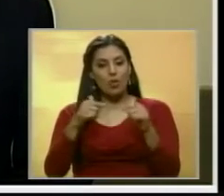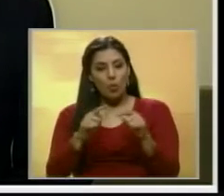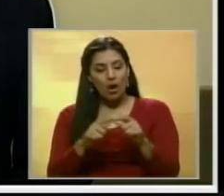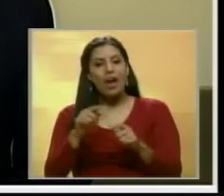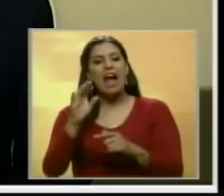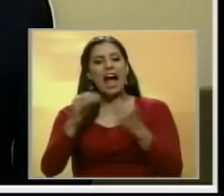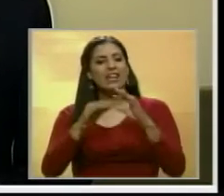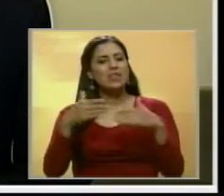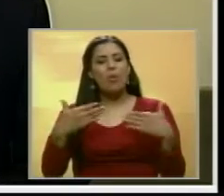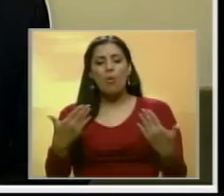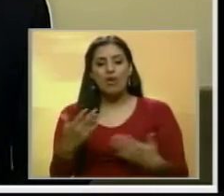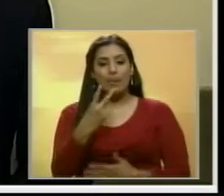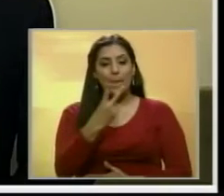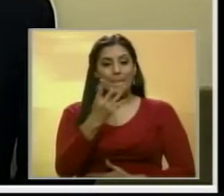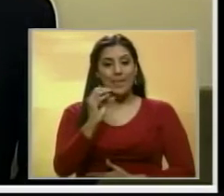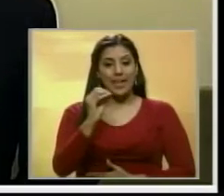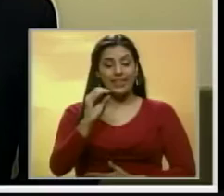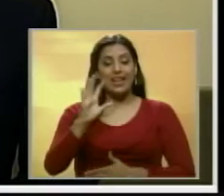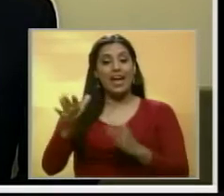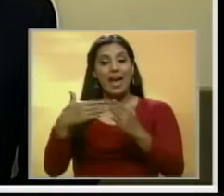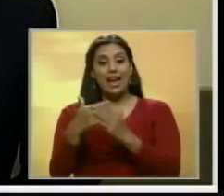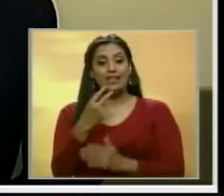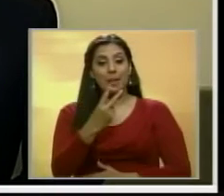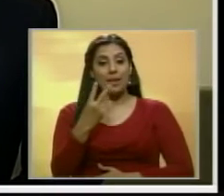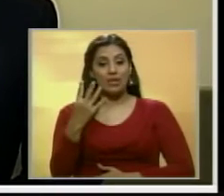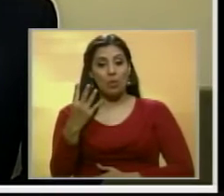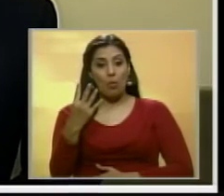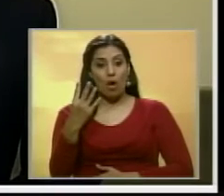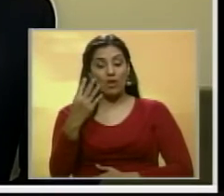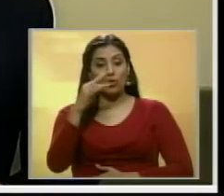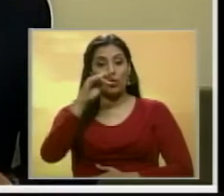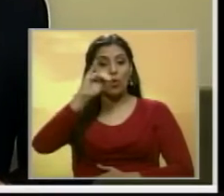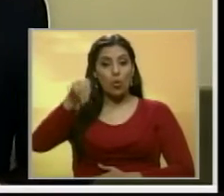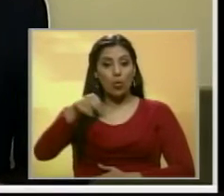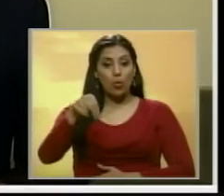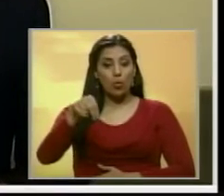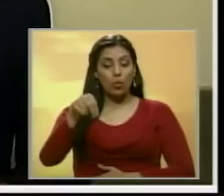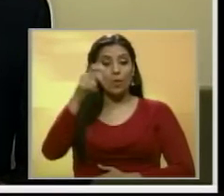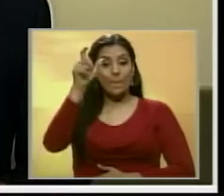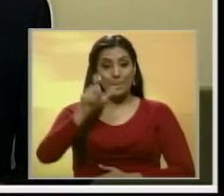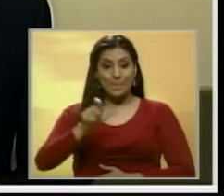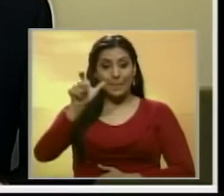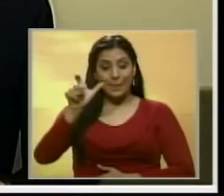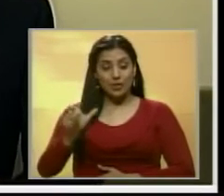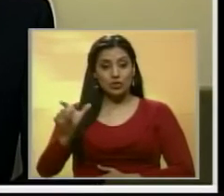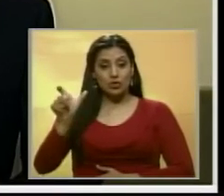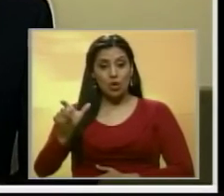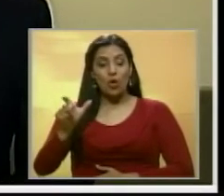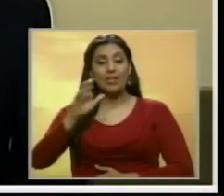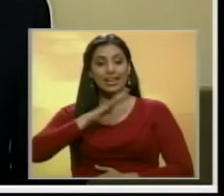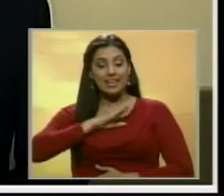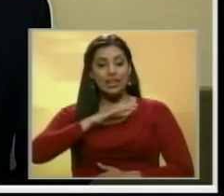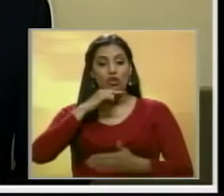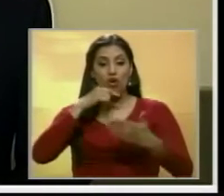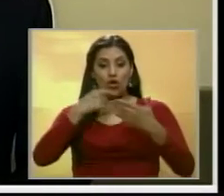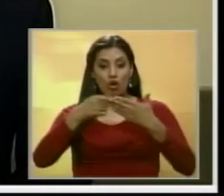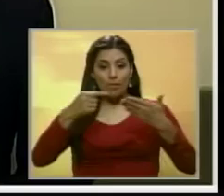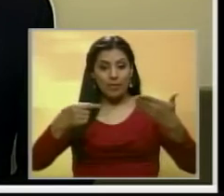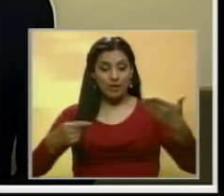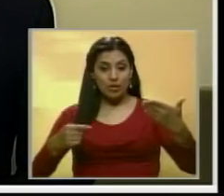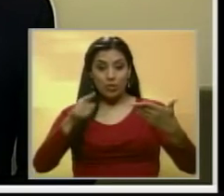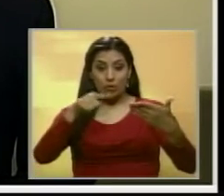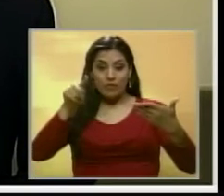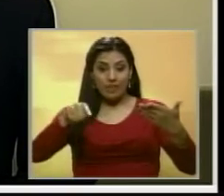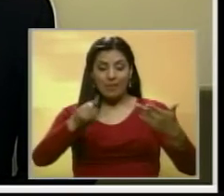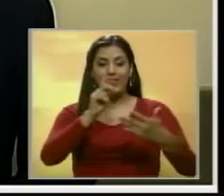revocatorio se realizará desde el 20 al 24 de junio. Las personas que están convocadas para